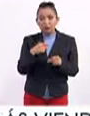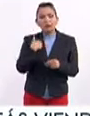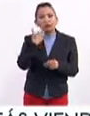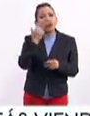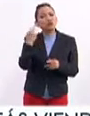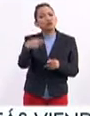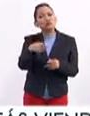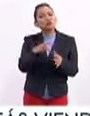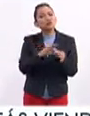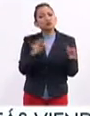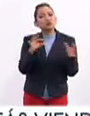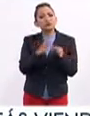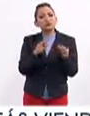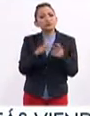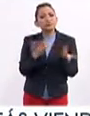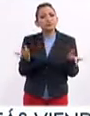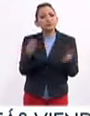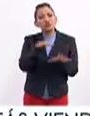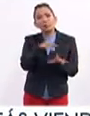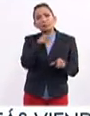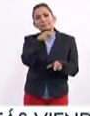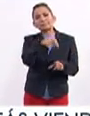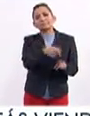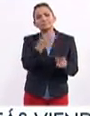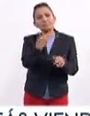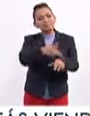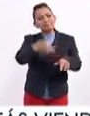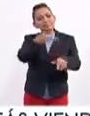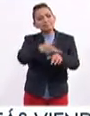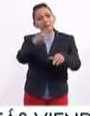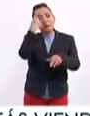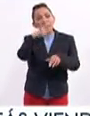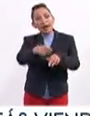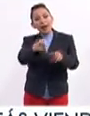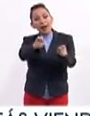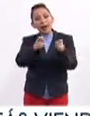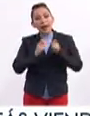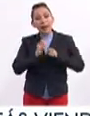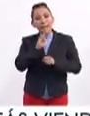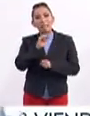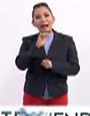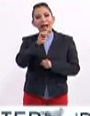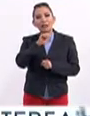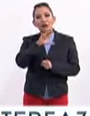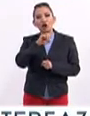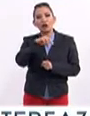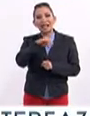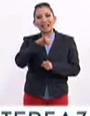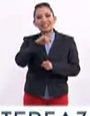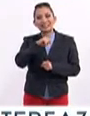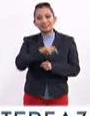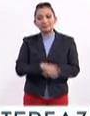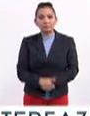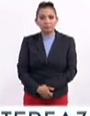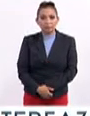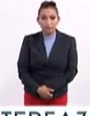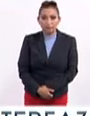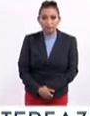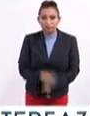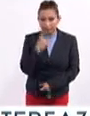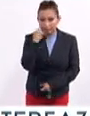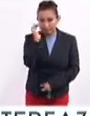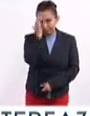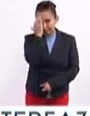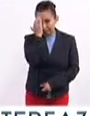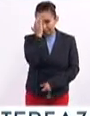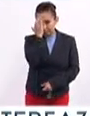que nos platicaras un poco acerca de cómo es este proceso para acceder a las becas del CONACYT. Bueno, mira, para